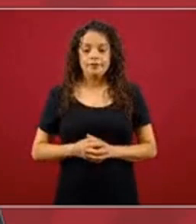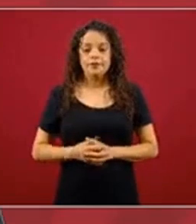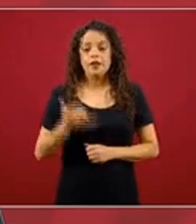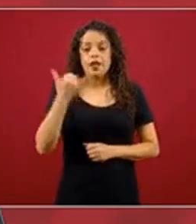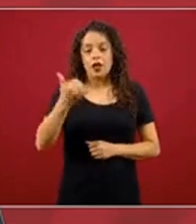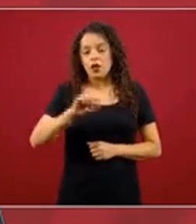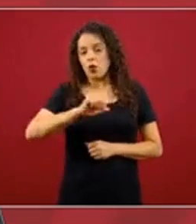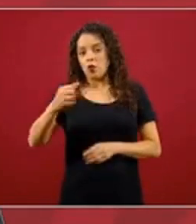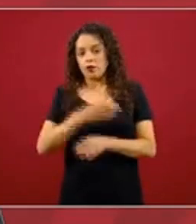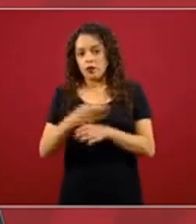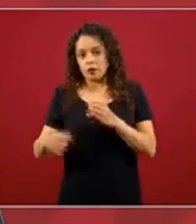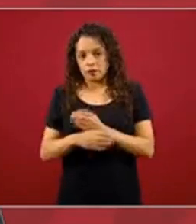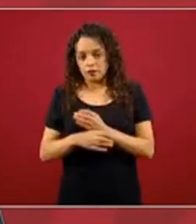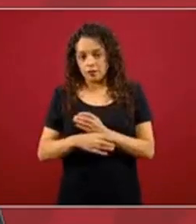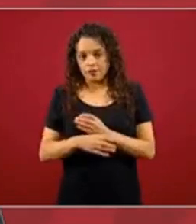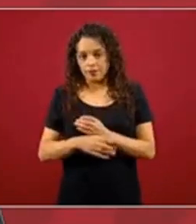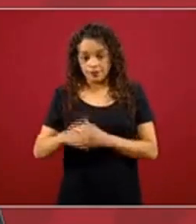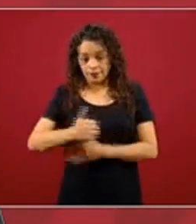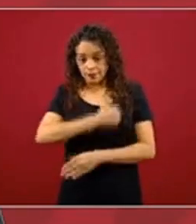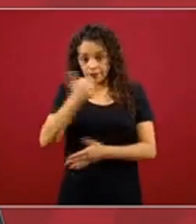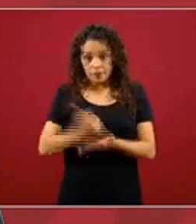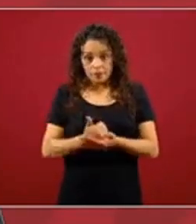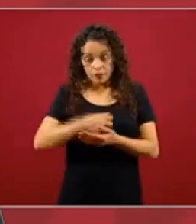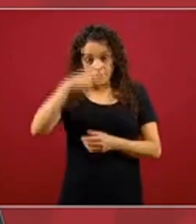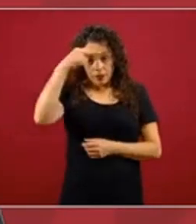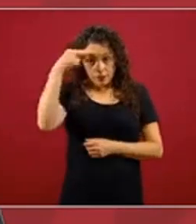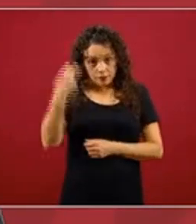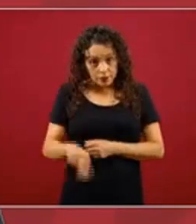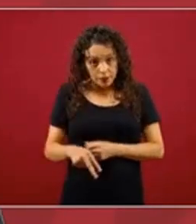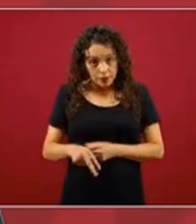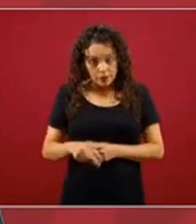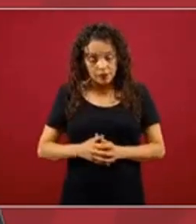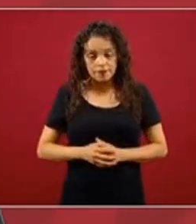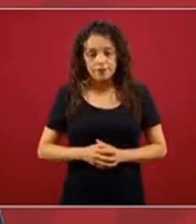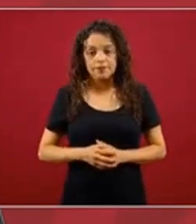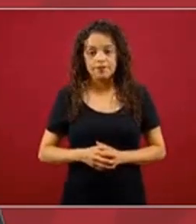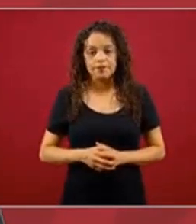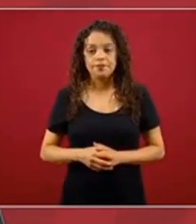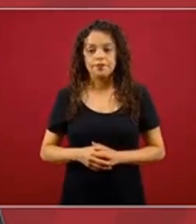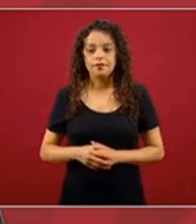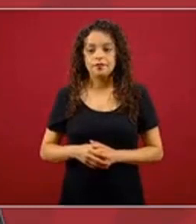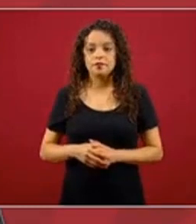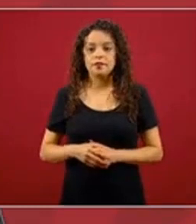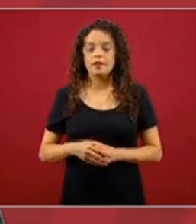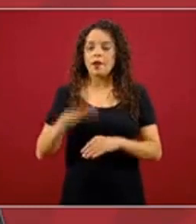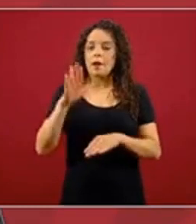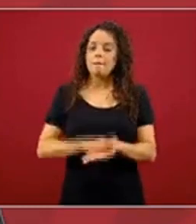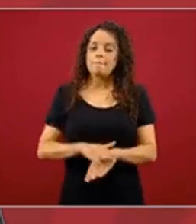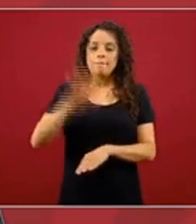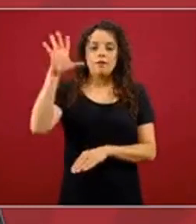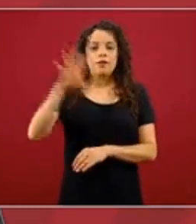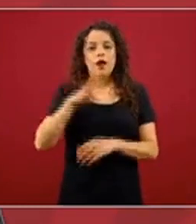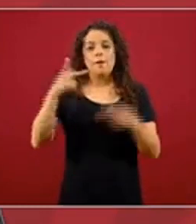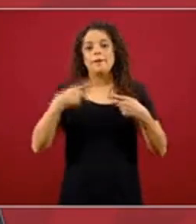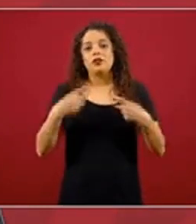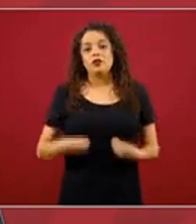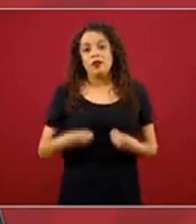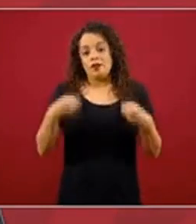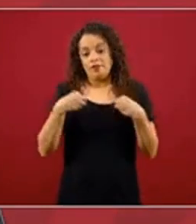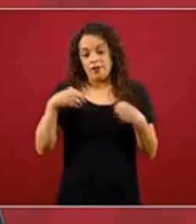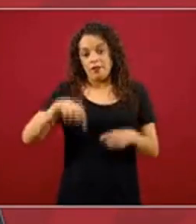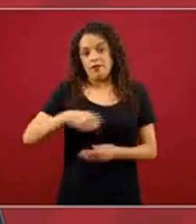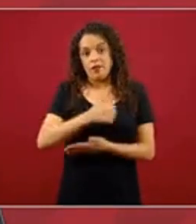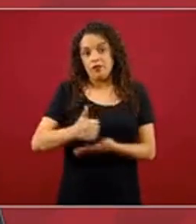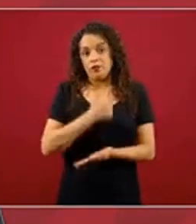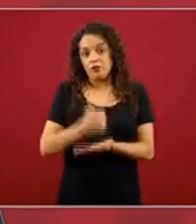vista es la Ciudad de México tiene la mayor cantidad de población y tiene